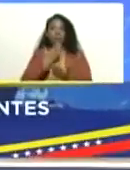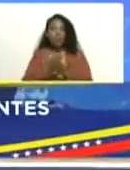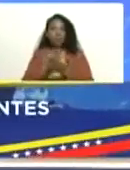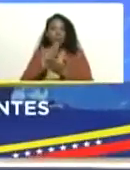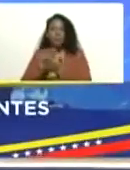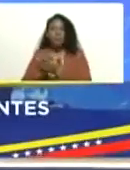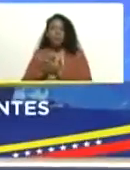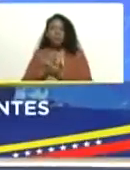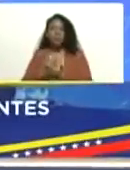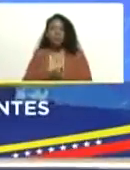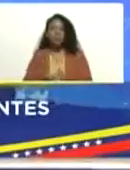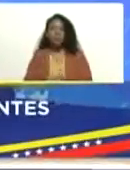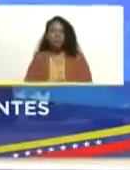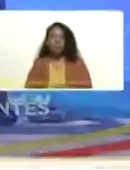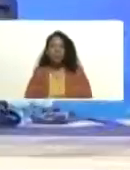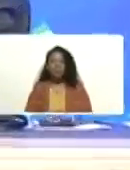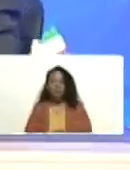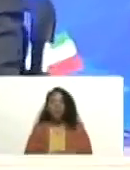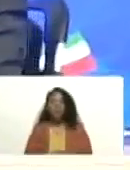delegación.